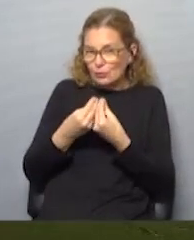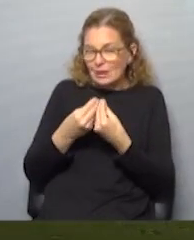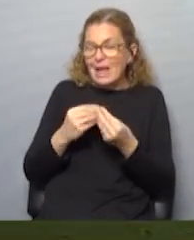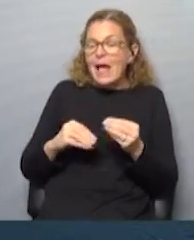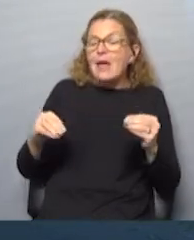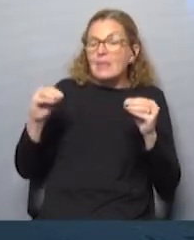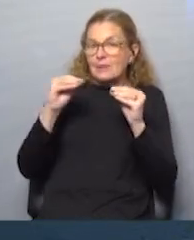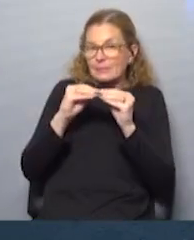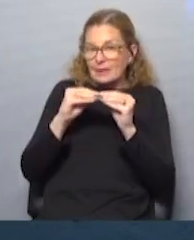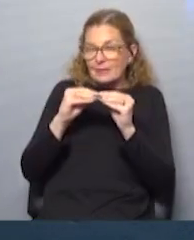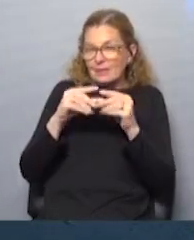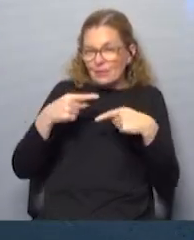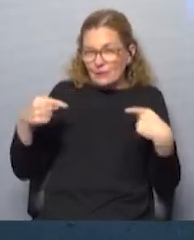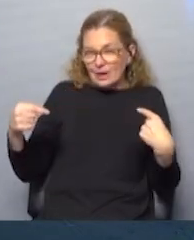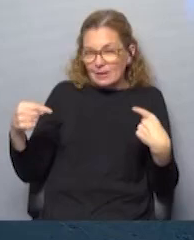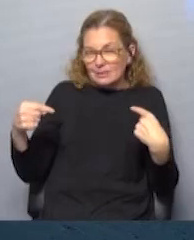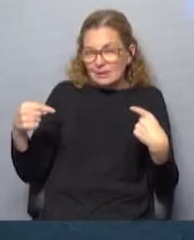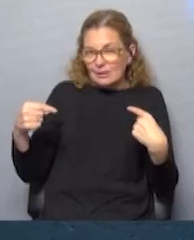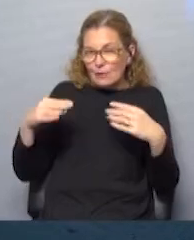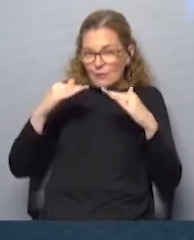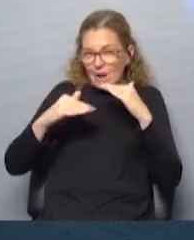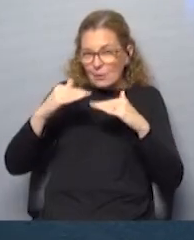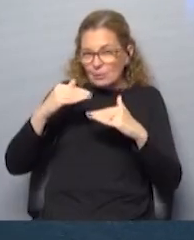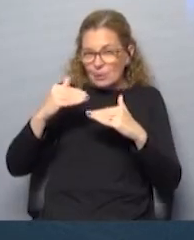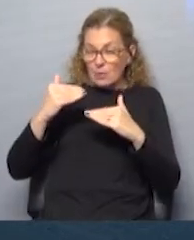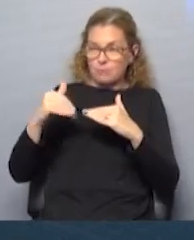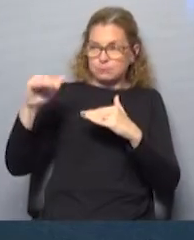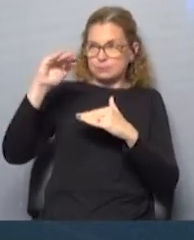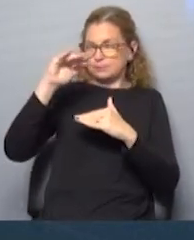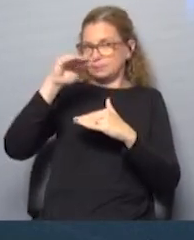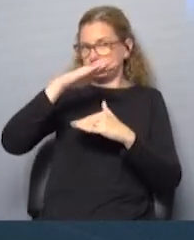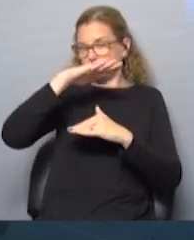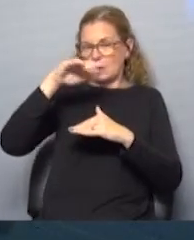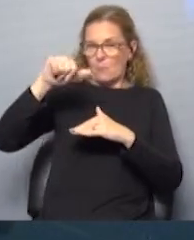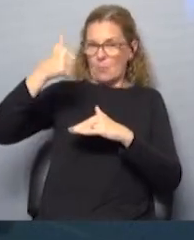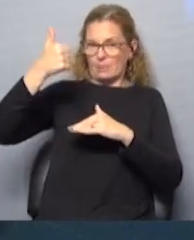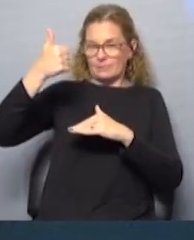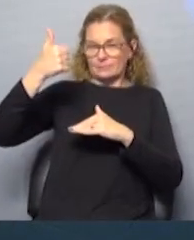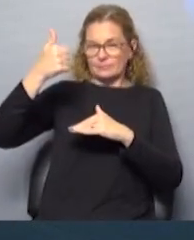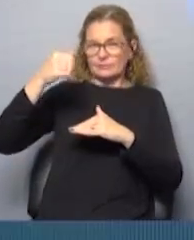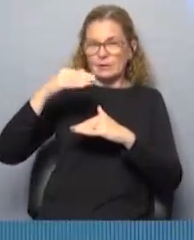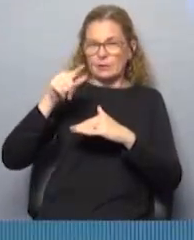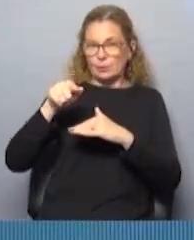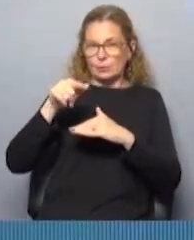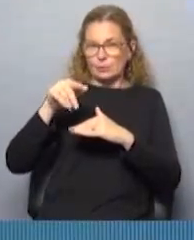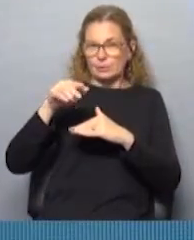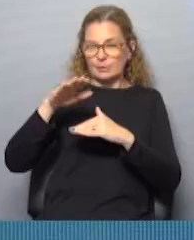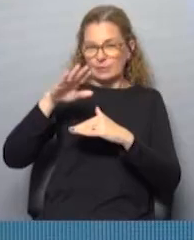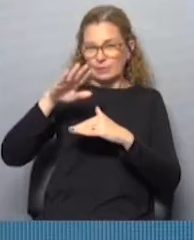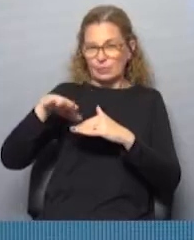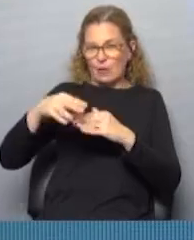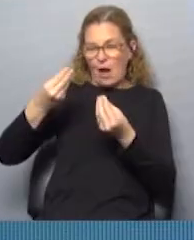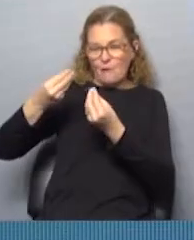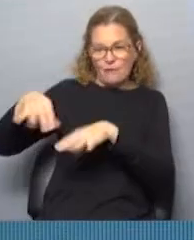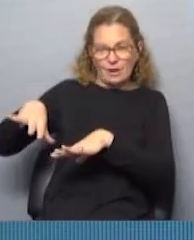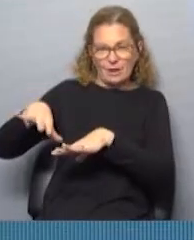hay una cantidad que son evaluados como excelentes y una parte de esos quedan